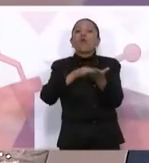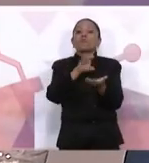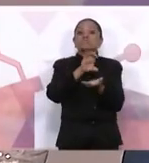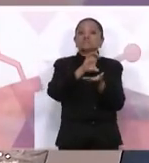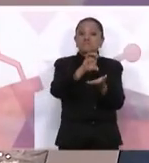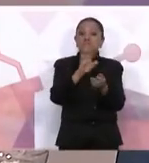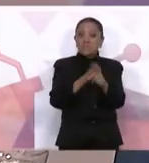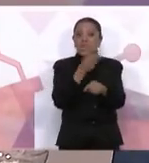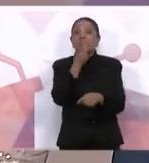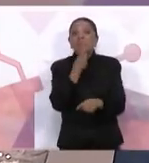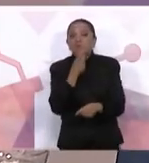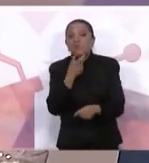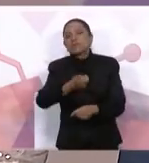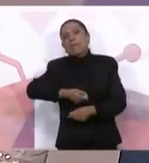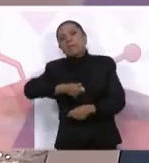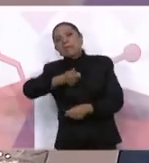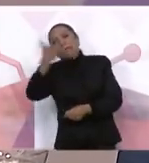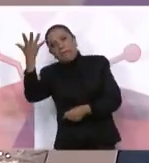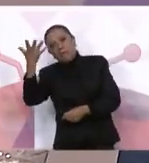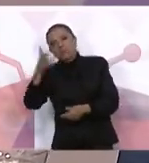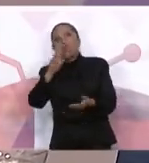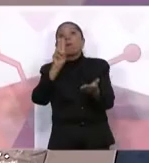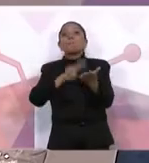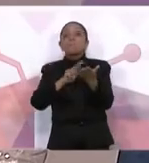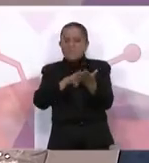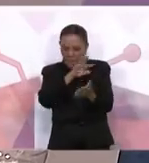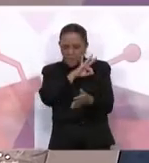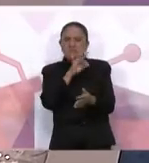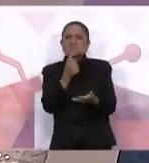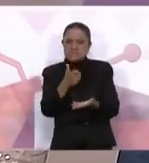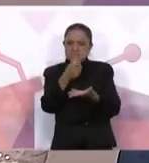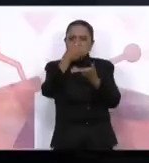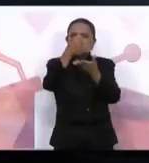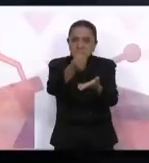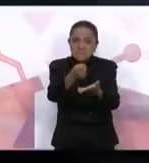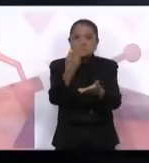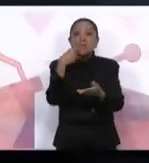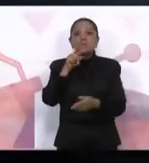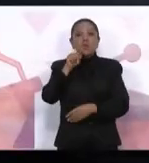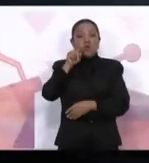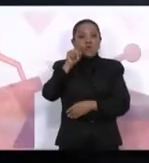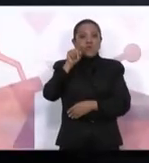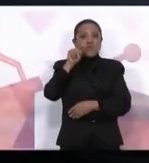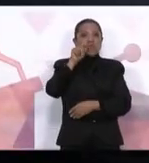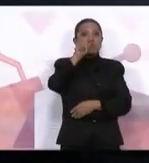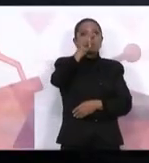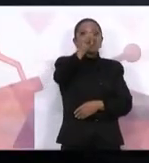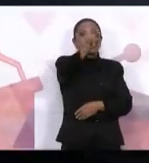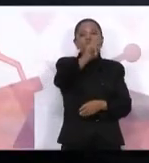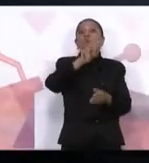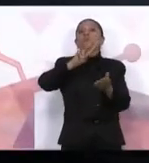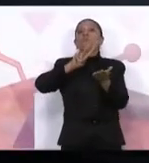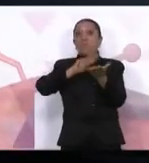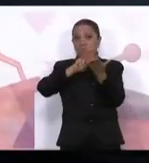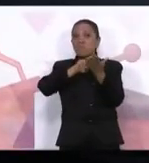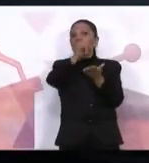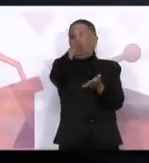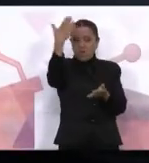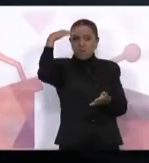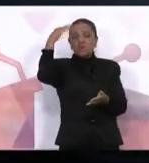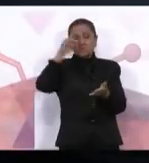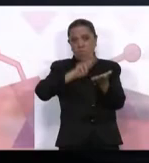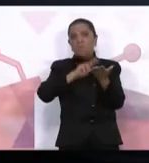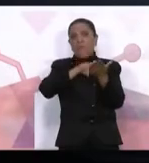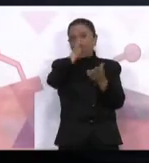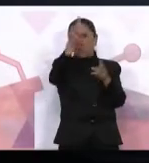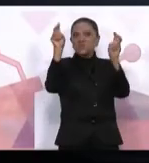costosa que vale la pena invertir por supuesto y quiero decirte que tú fuiste un promotor valioso de este tema en el tema de la diabetes y la